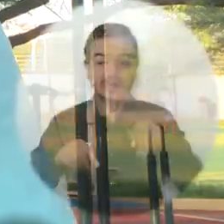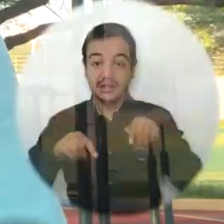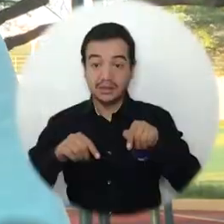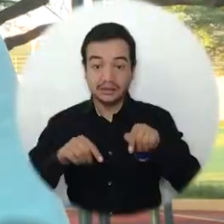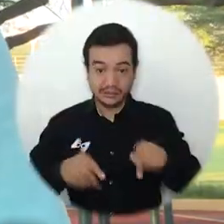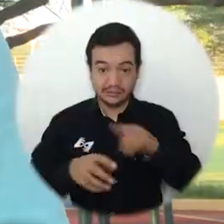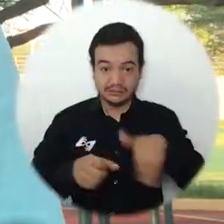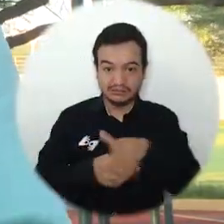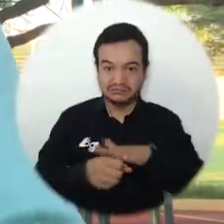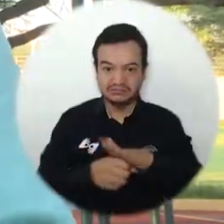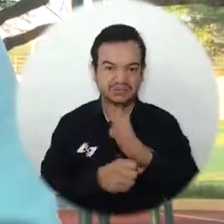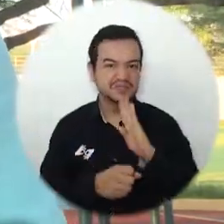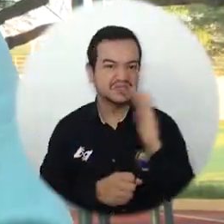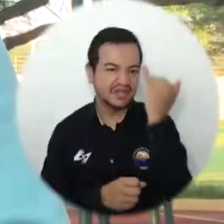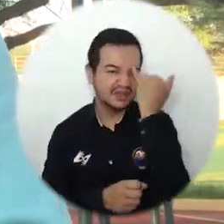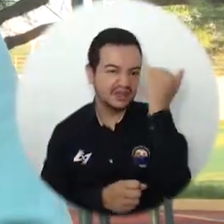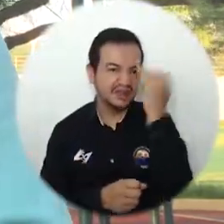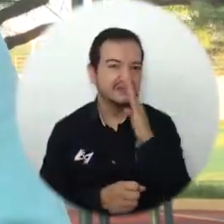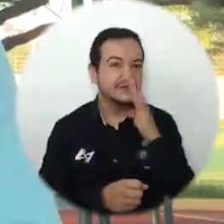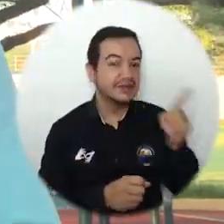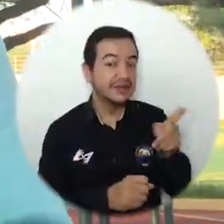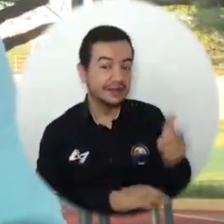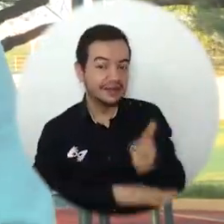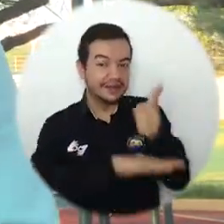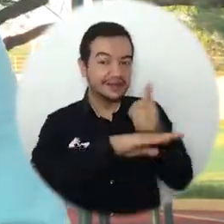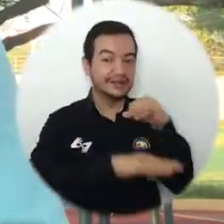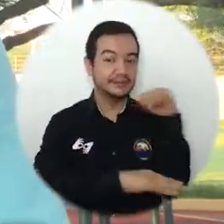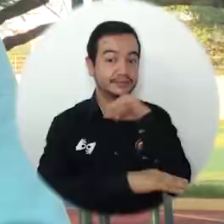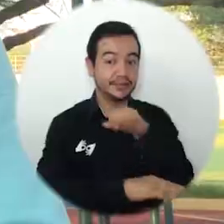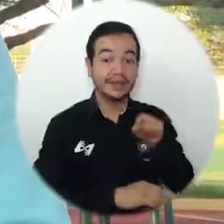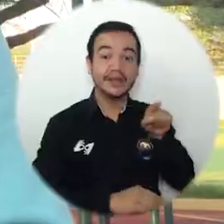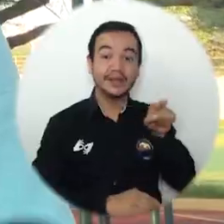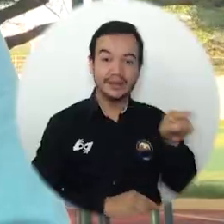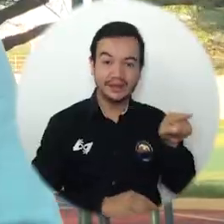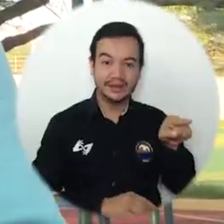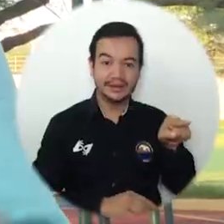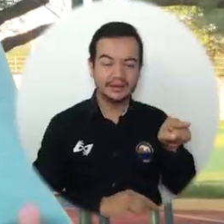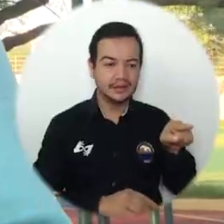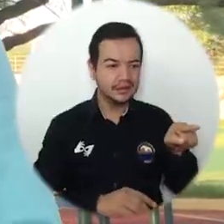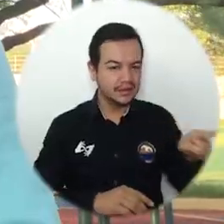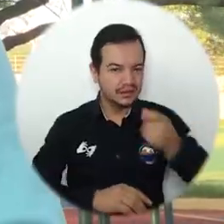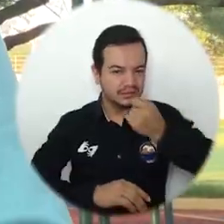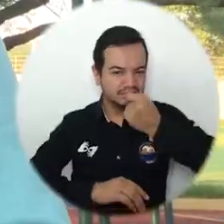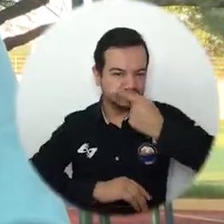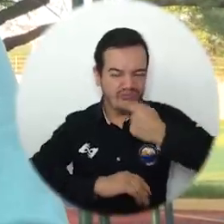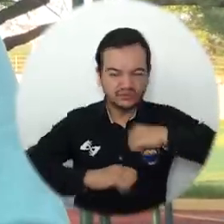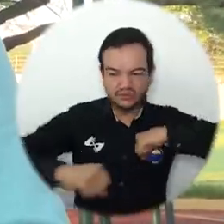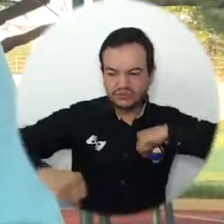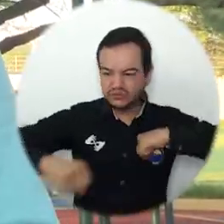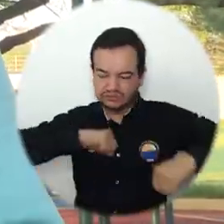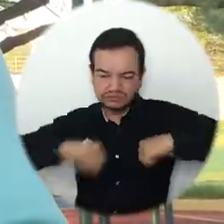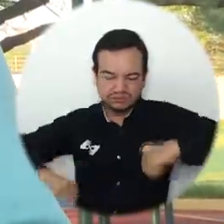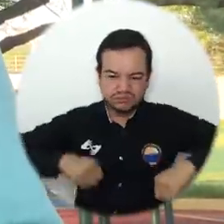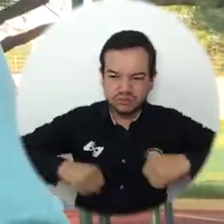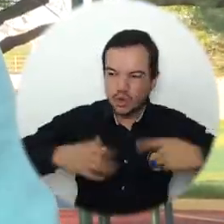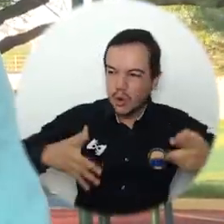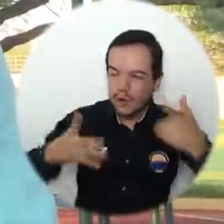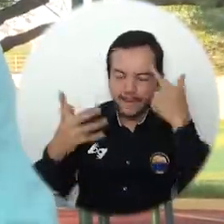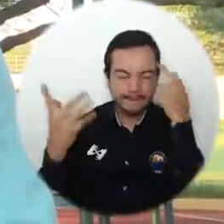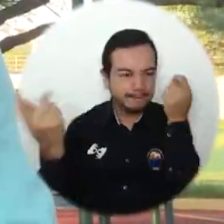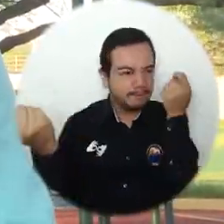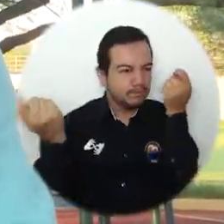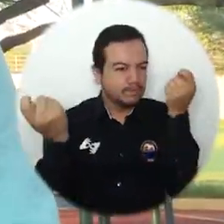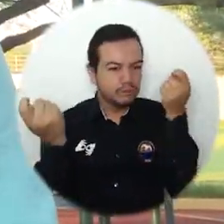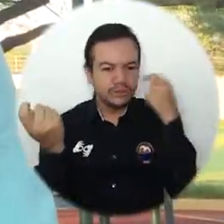Esta es una iniciativa propuesta por nuestro actual rector, el doctor Pablo Vera Salazar, que está trabajando de manera ferviente para poder generar